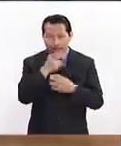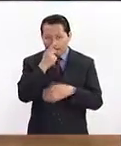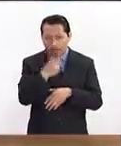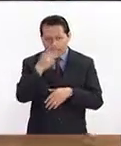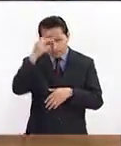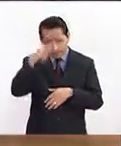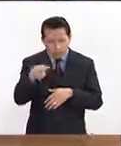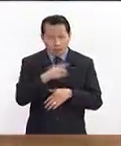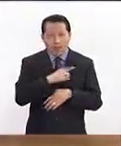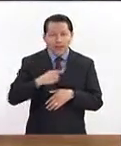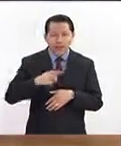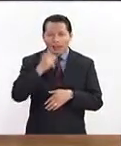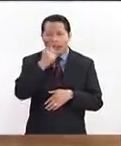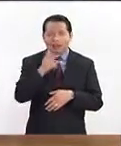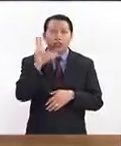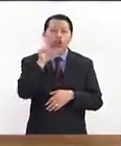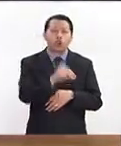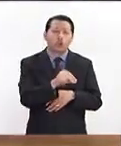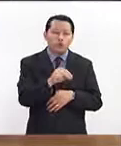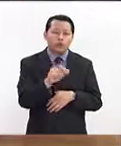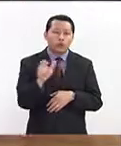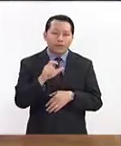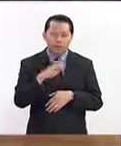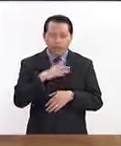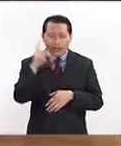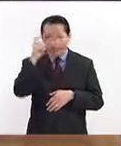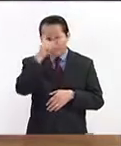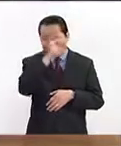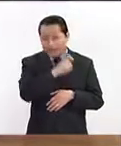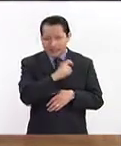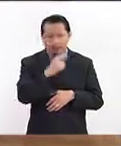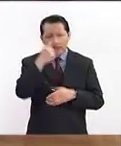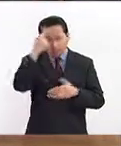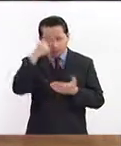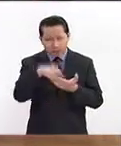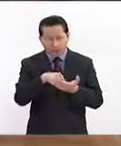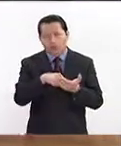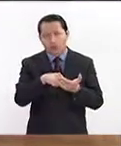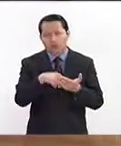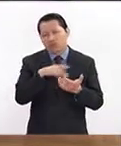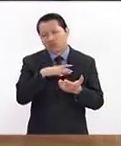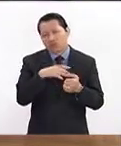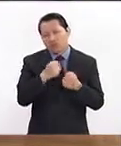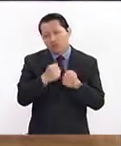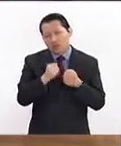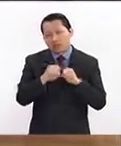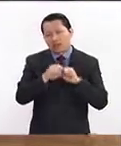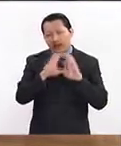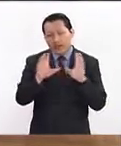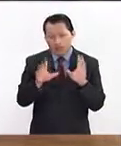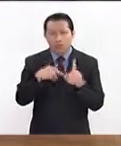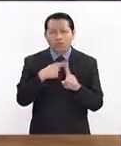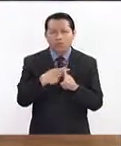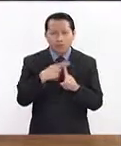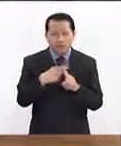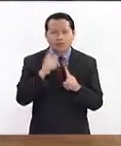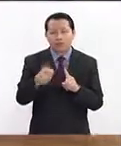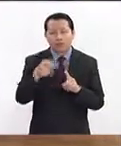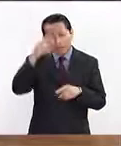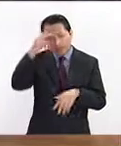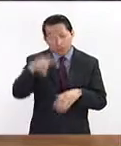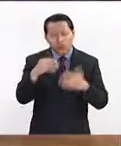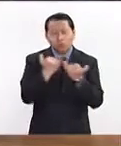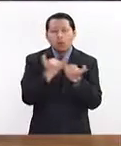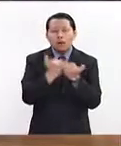saber decir no incluso ante circunstancias adversas. Creo que es una posición clara, contundente, positiva respecto a que México